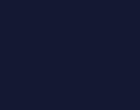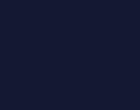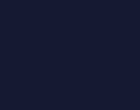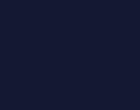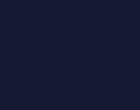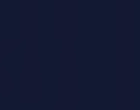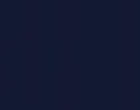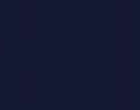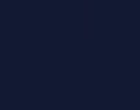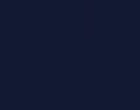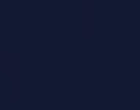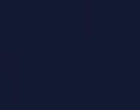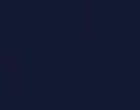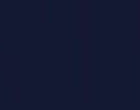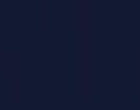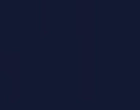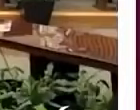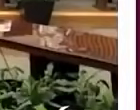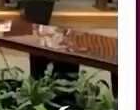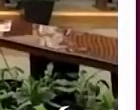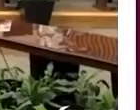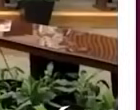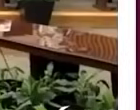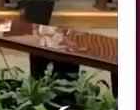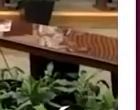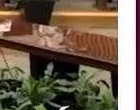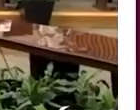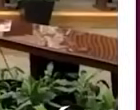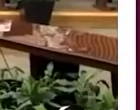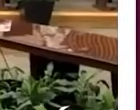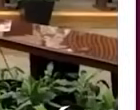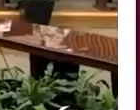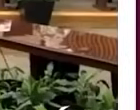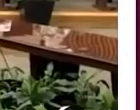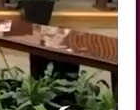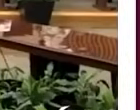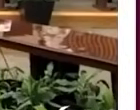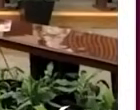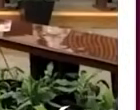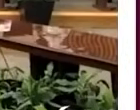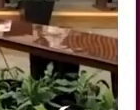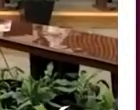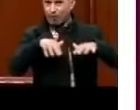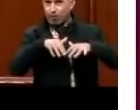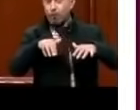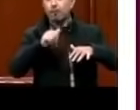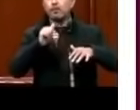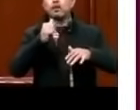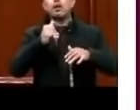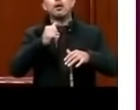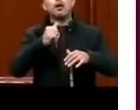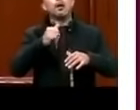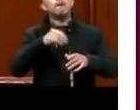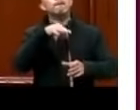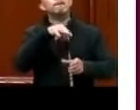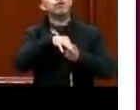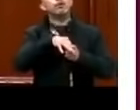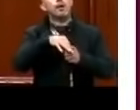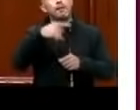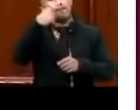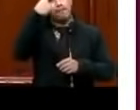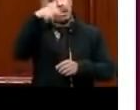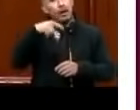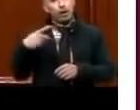La 2. El Instituto Nacional Electoral se fue con todo en las sanciones económicas